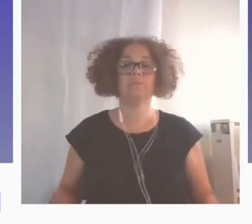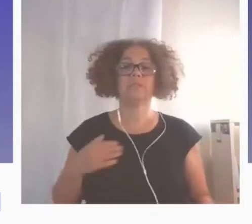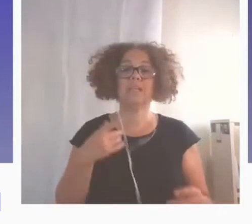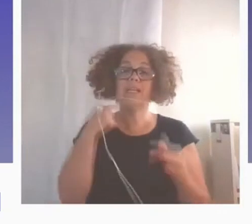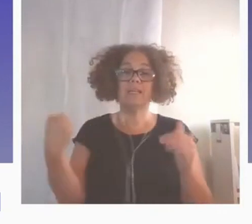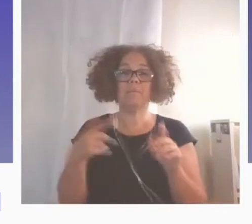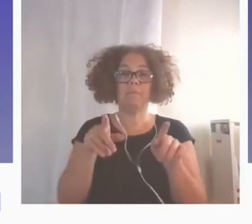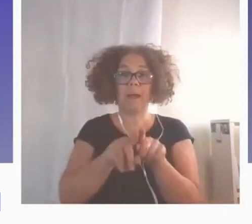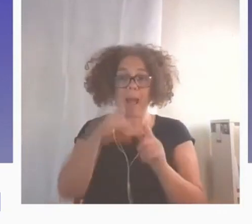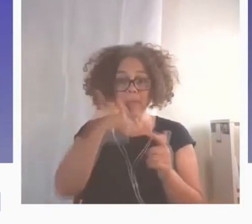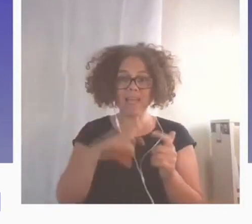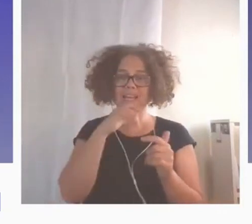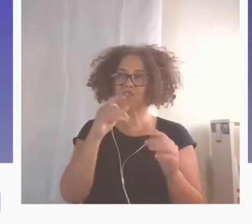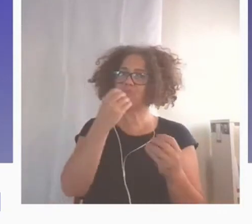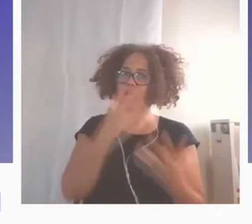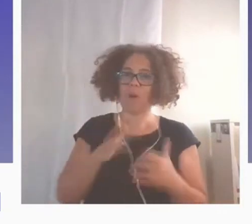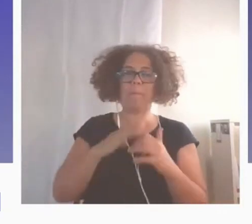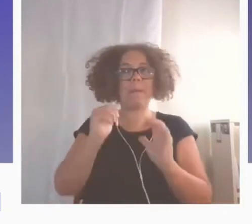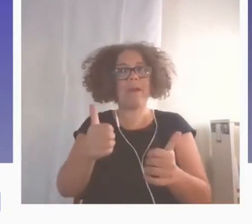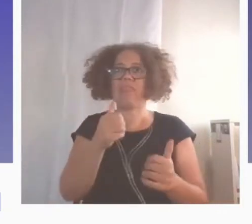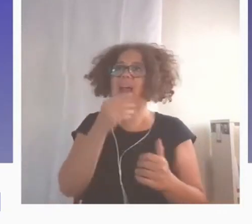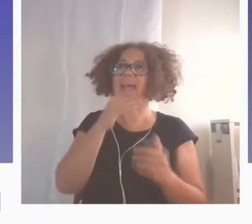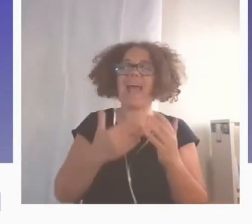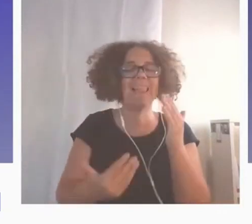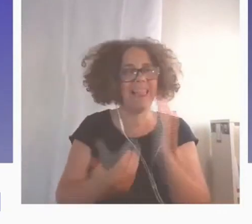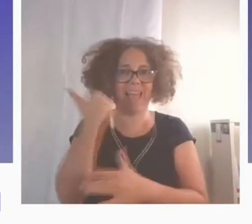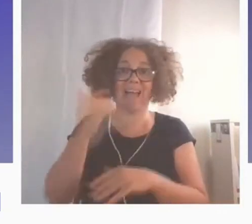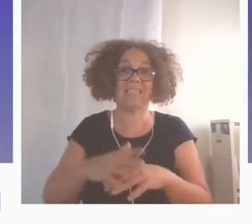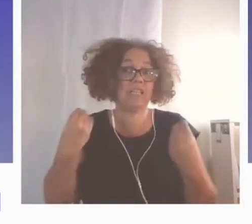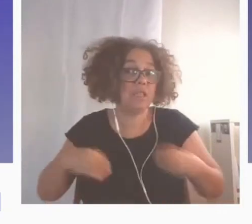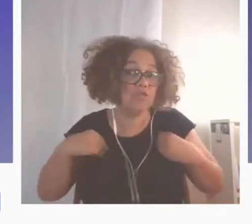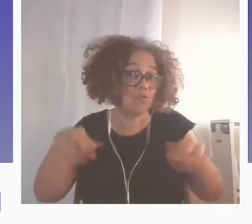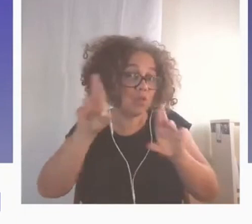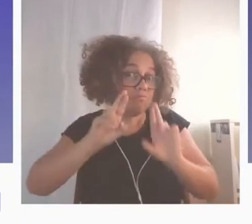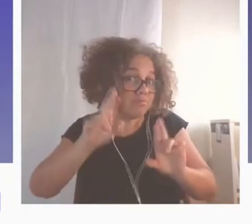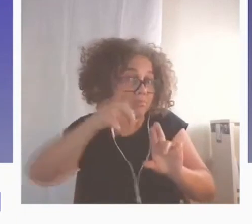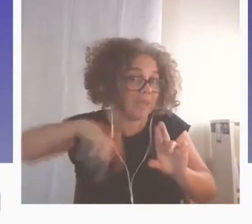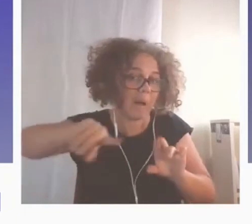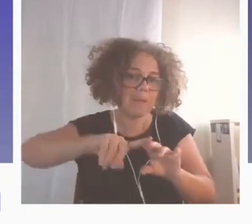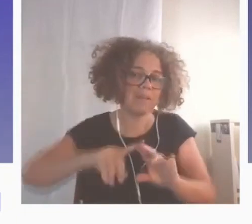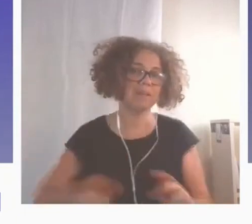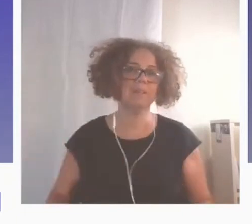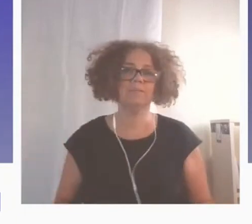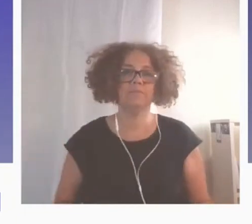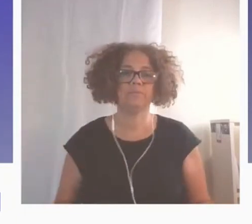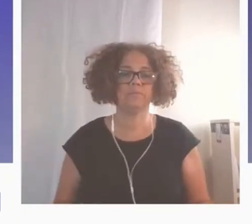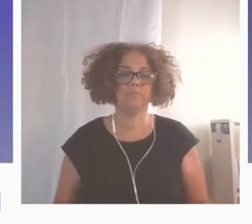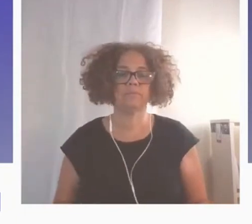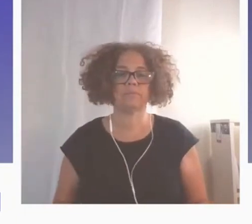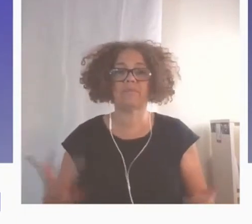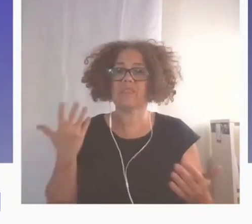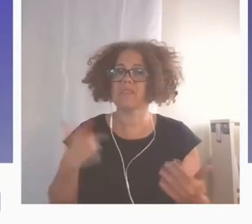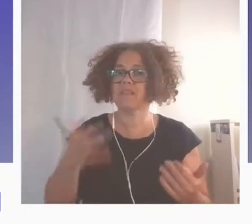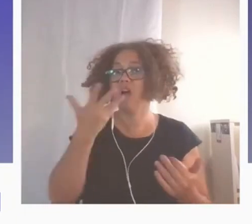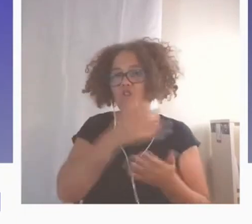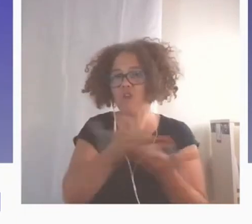día. Así que espero que ustedes también disfruten con nosotros de estos proyectos que vamos a conocer. Bien, hoy nos acompañan, como ya le han conocido y la han